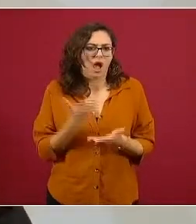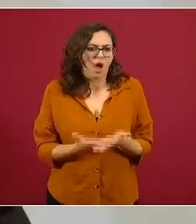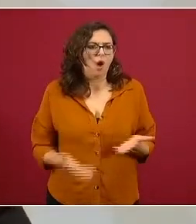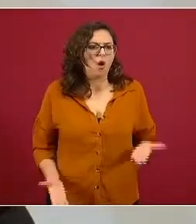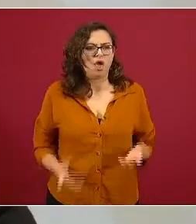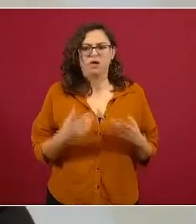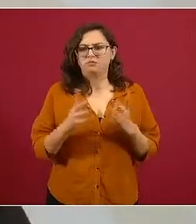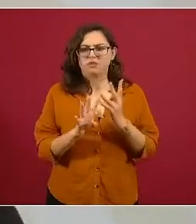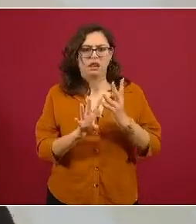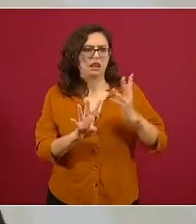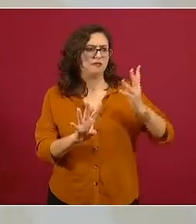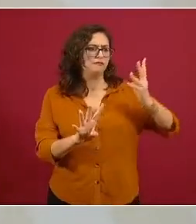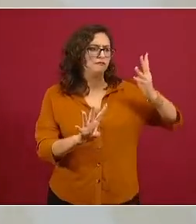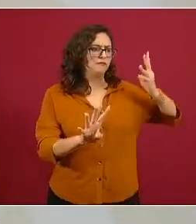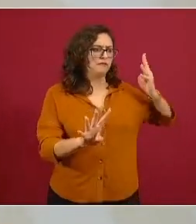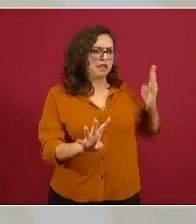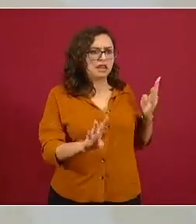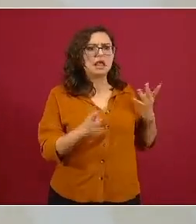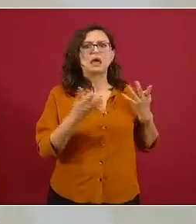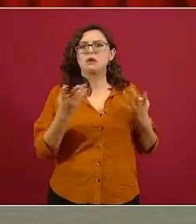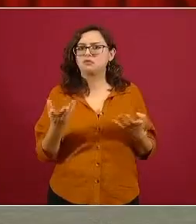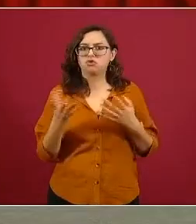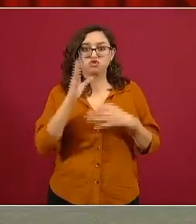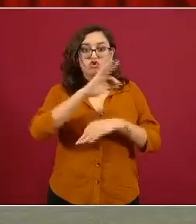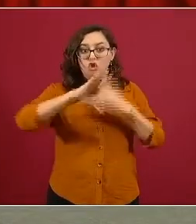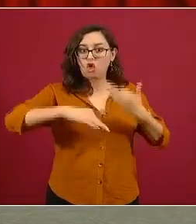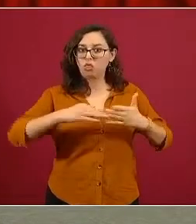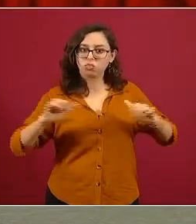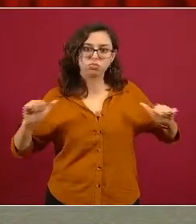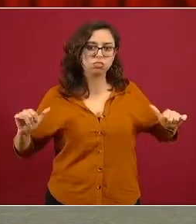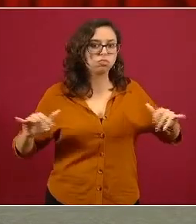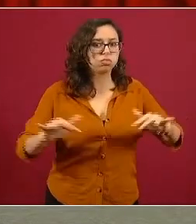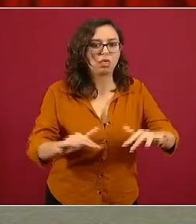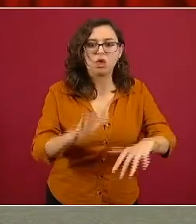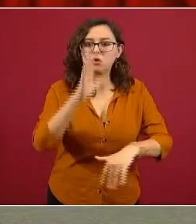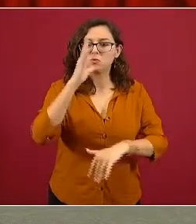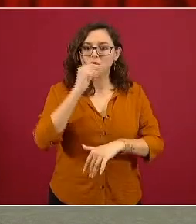hace la cola y el espacio. Esos mecanismos los tenemos que preservar.